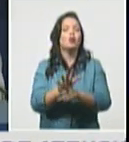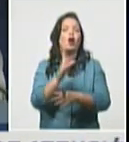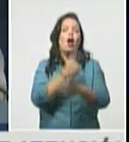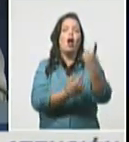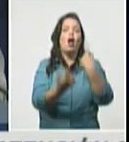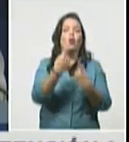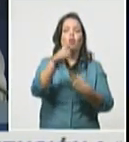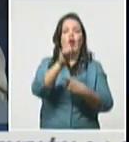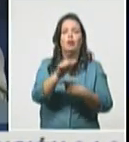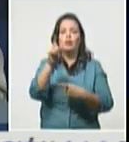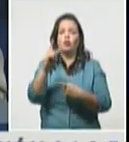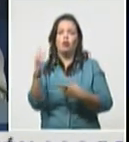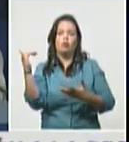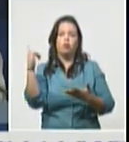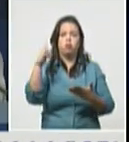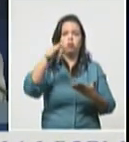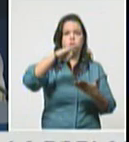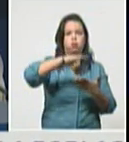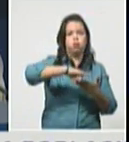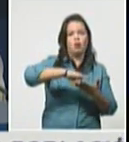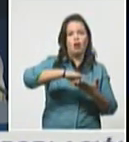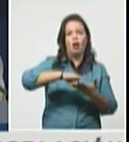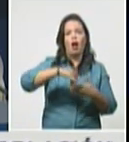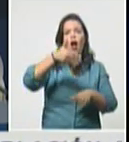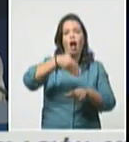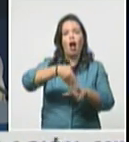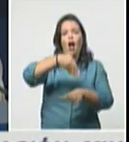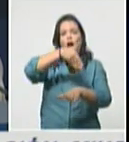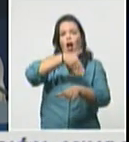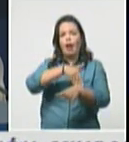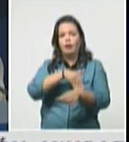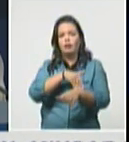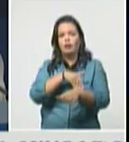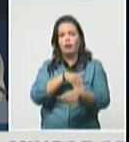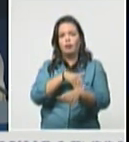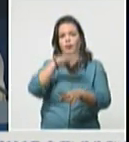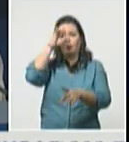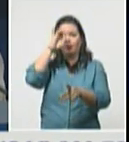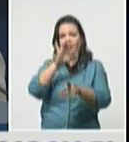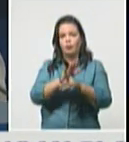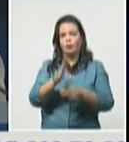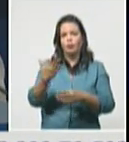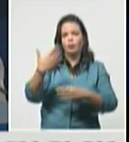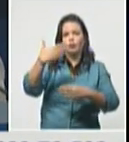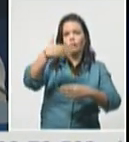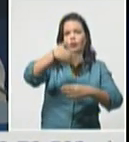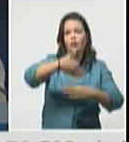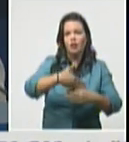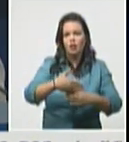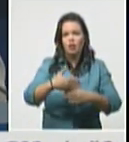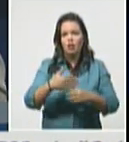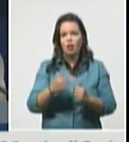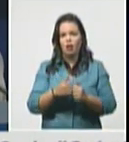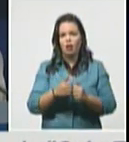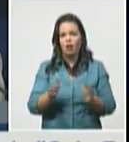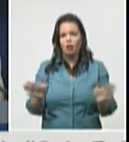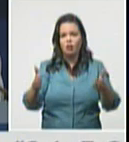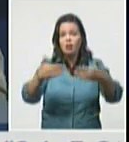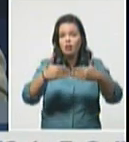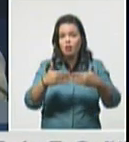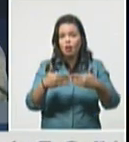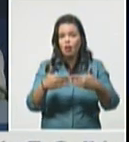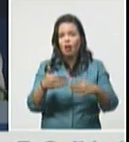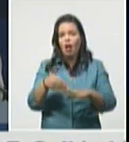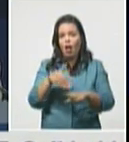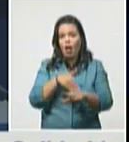exterior antes de establecer la cuarentena, pues a veces venía un infectado y entonces se producían